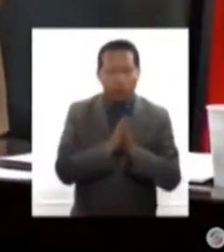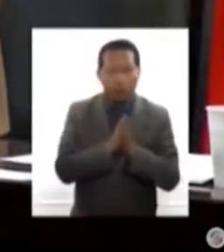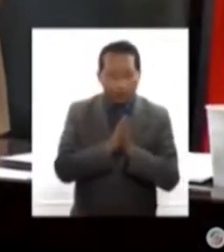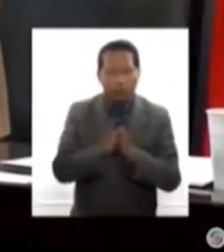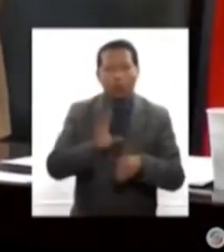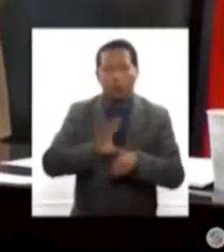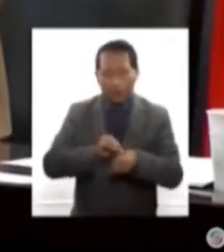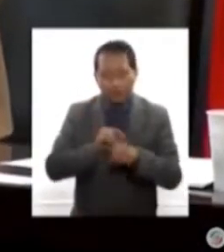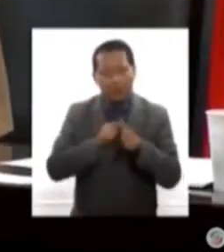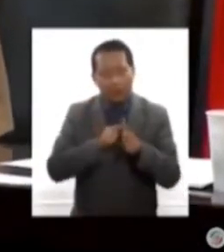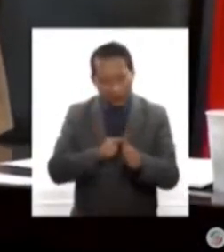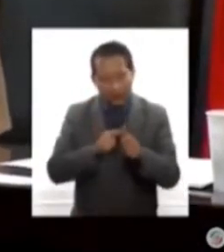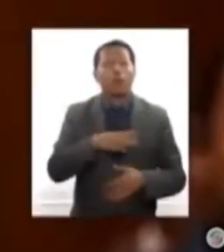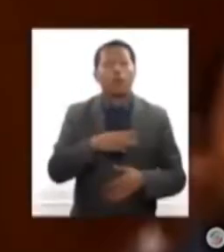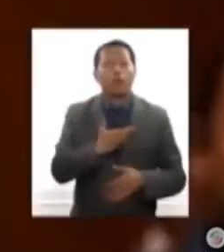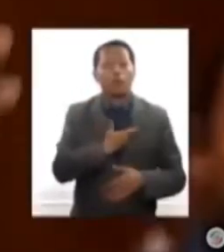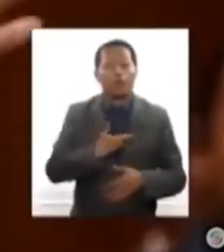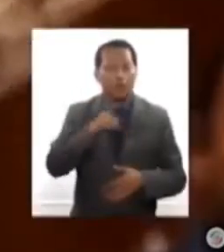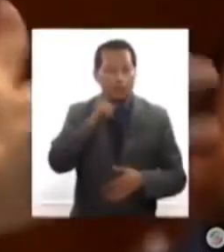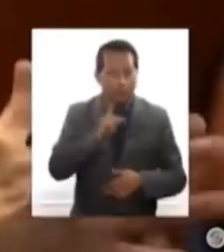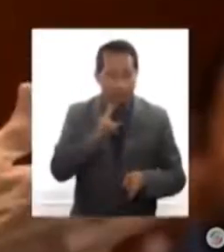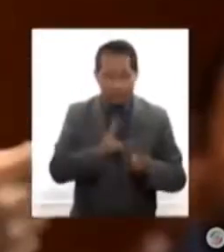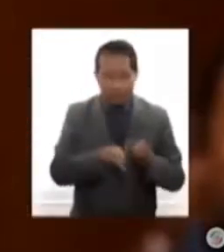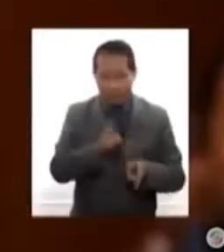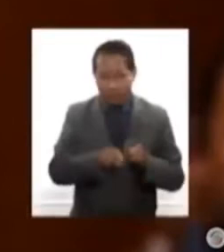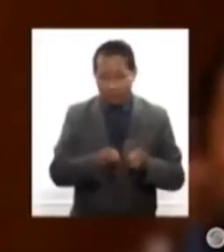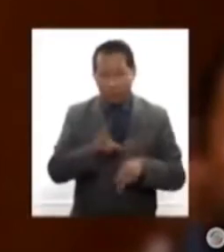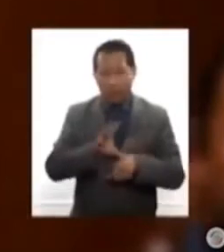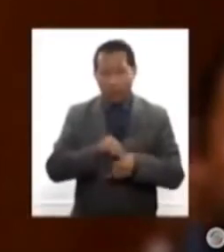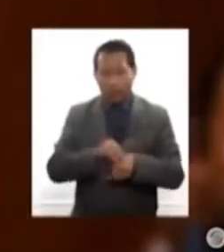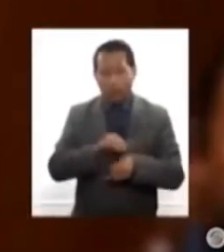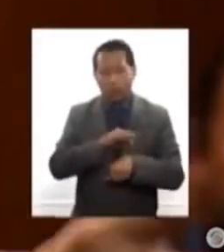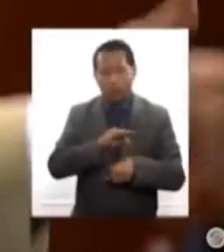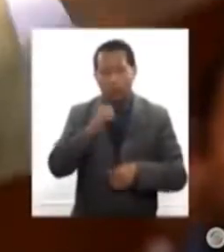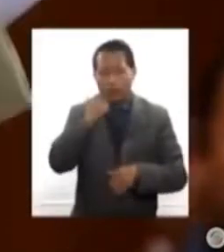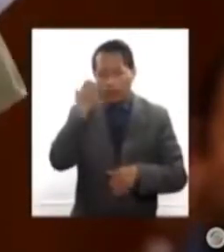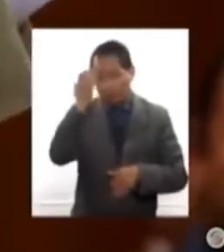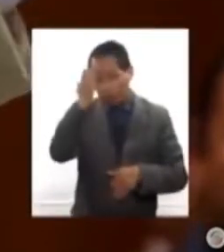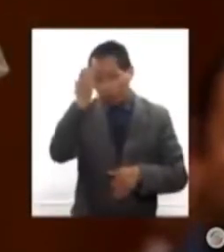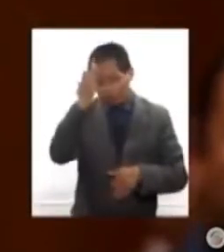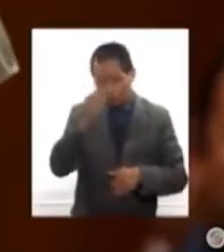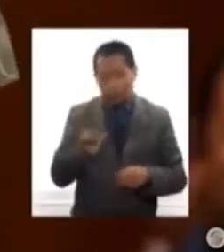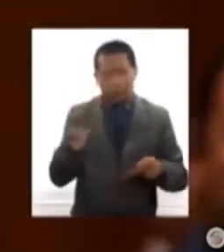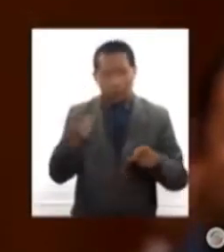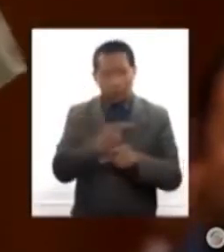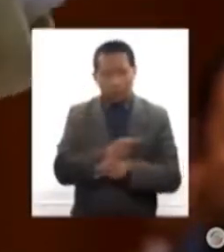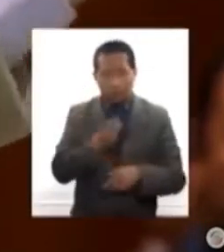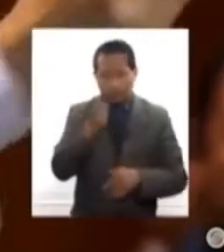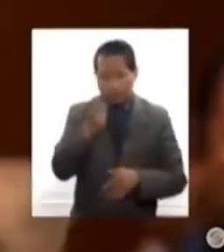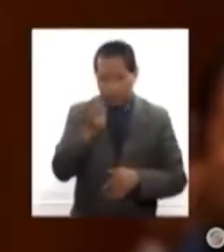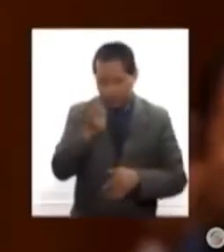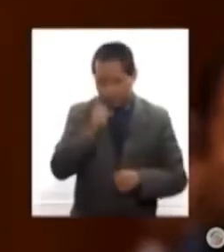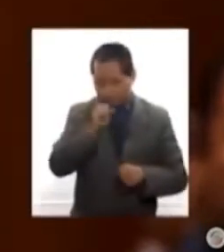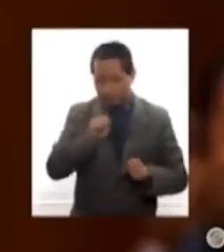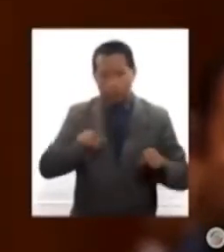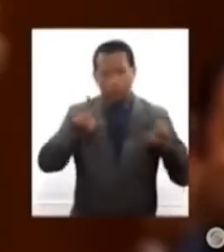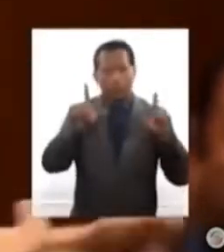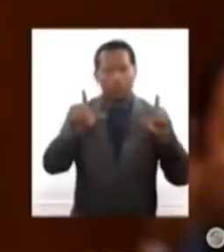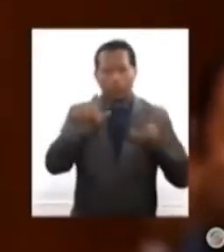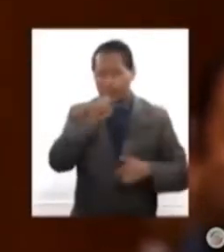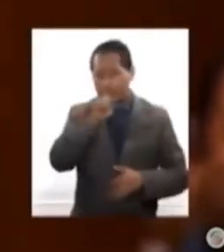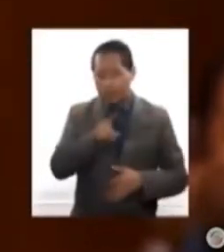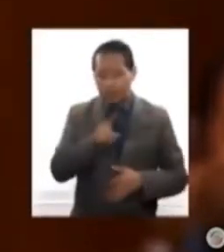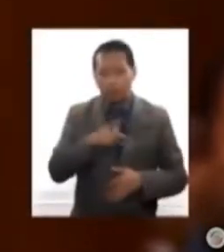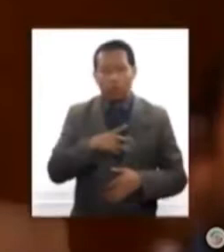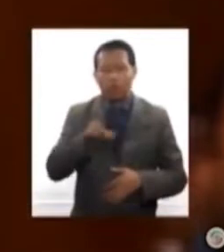Comisión Permanente, de la Cámara de Diputados, del Senado, es el pleno de la misma. Entonces, que se sometería, no es una